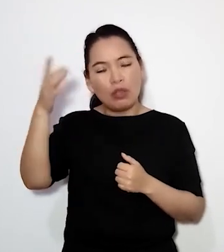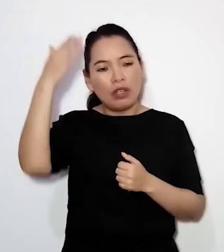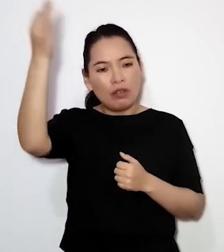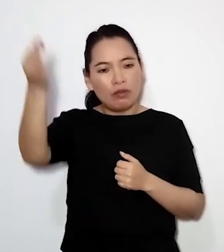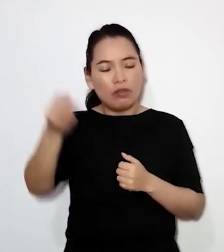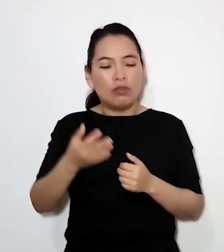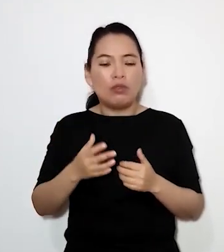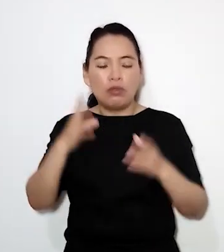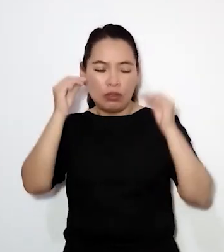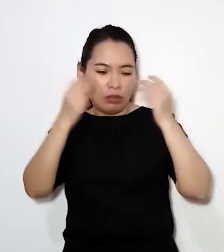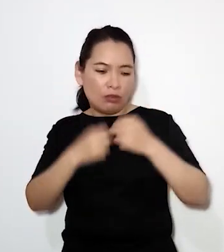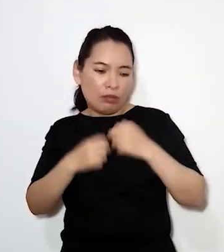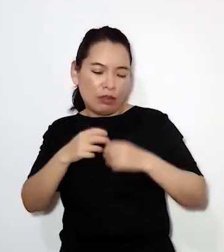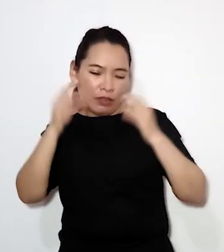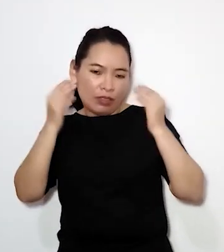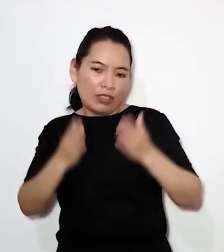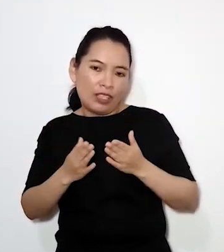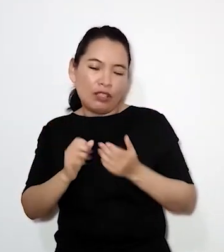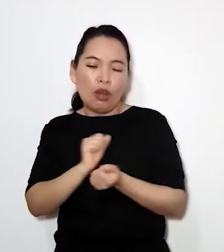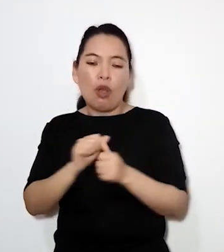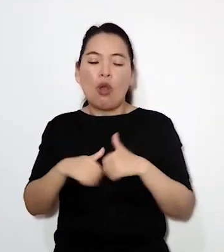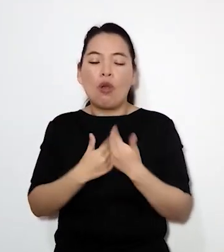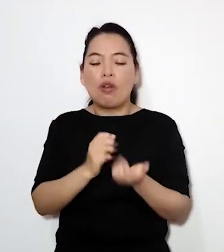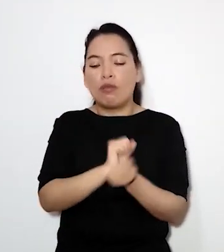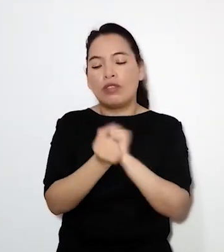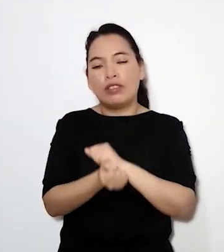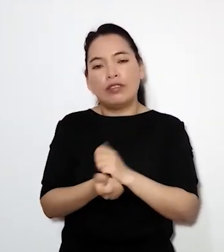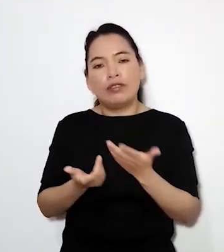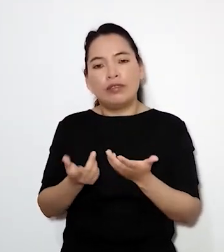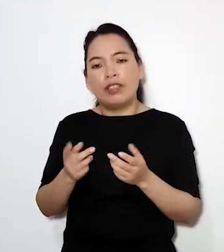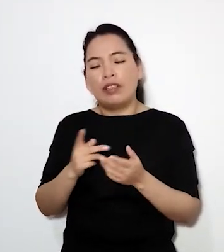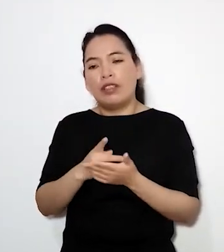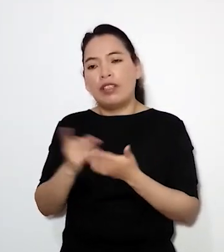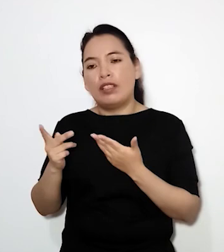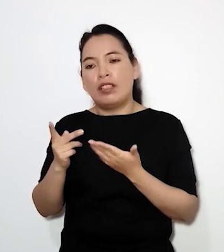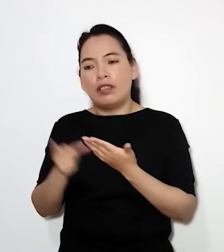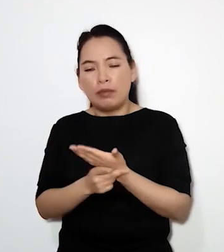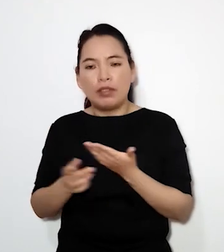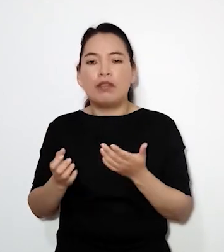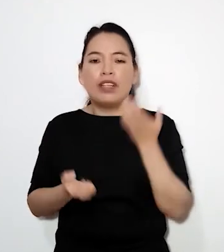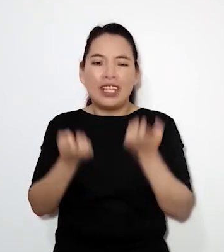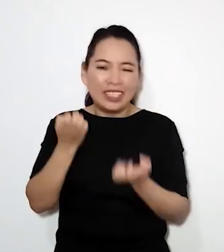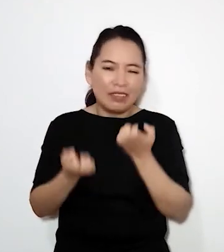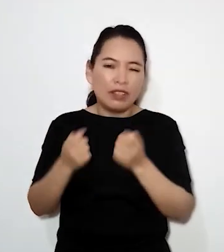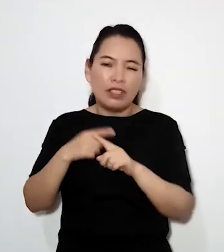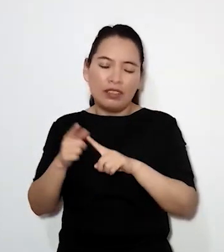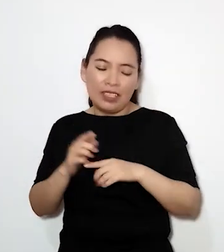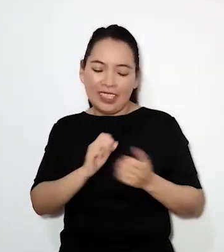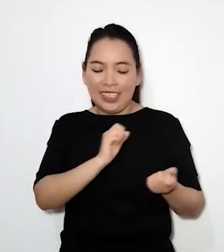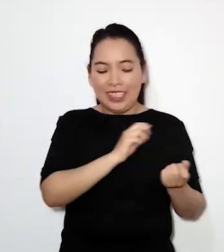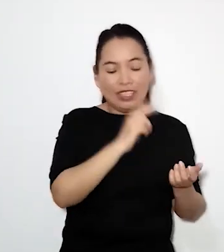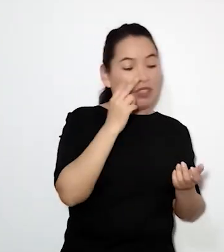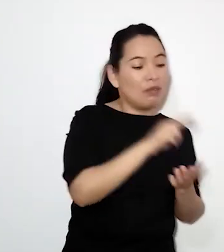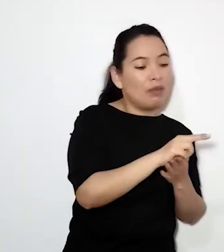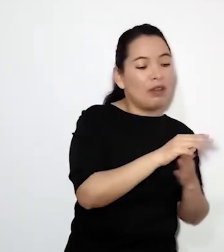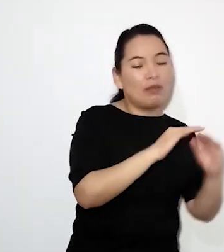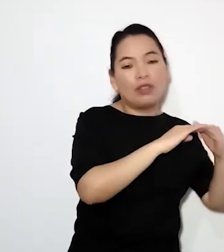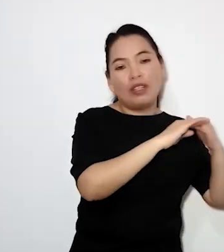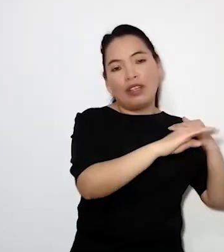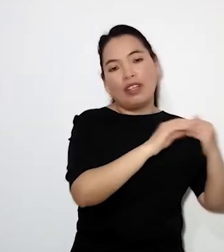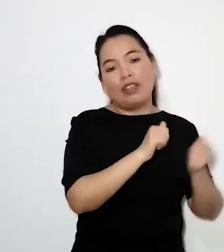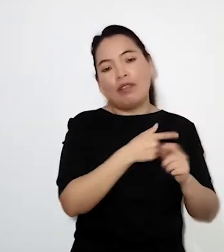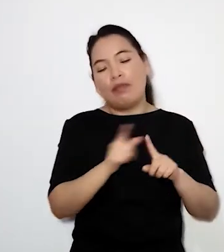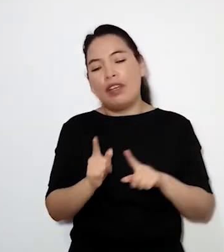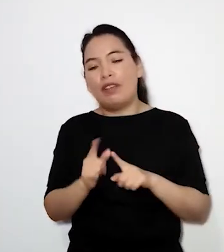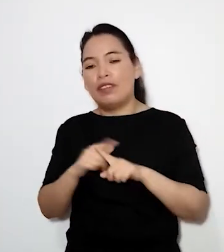currículo, la pedagogía, las evaluaciones, y transitamos de una visión estandarizada a una visión diversificada, cuán